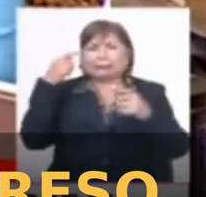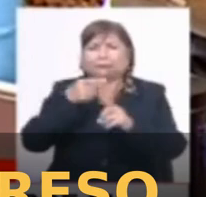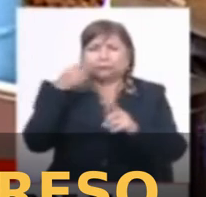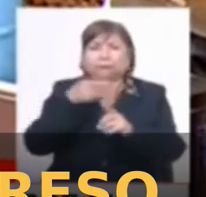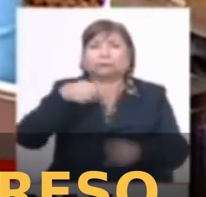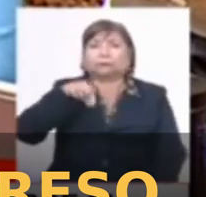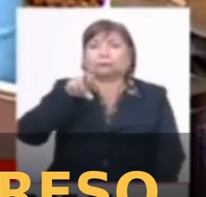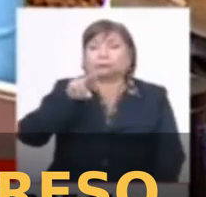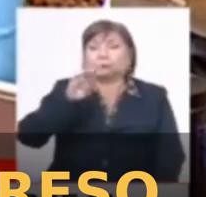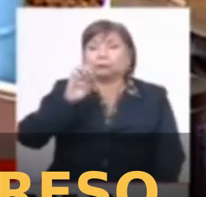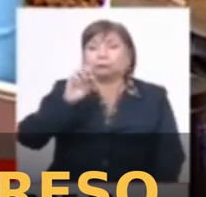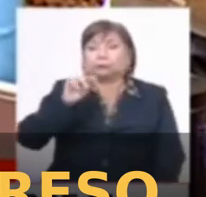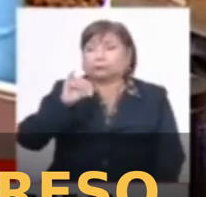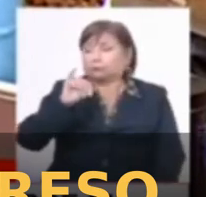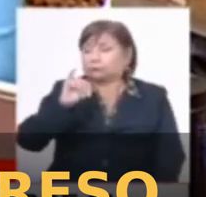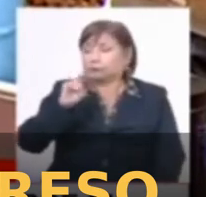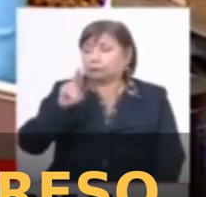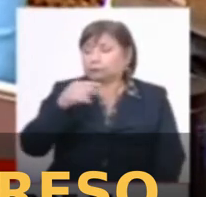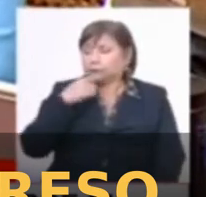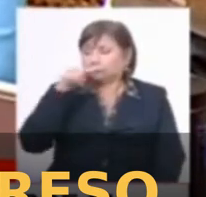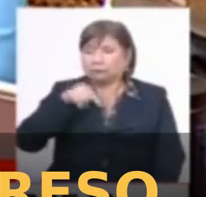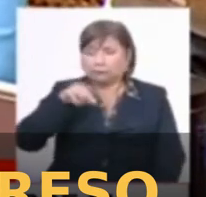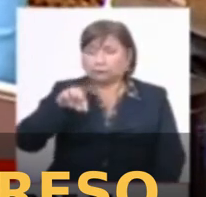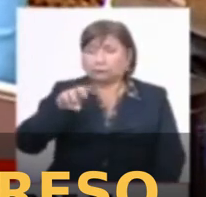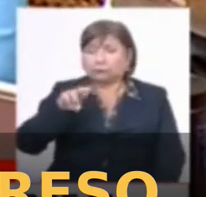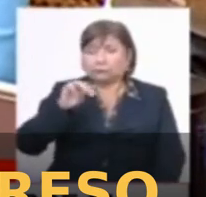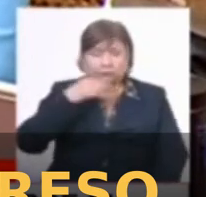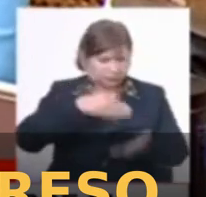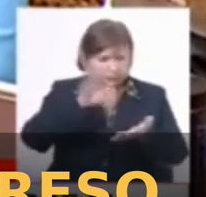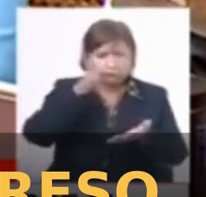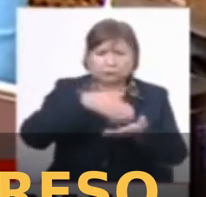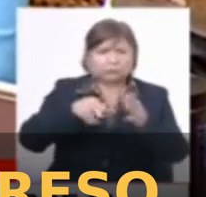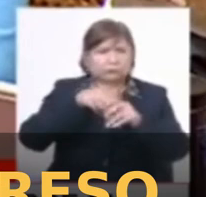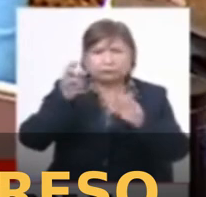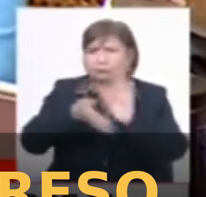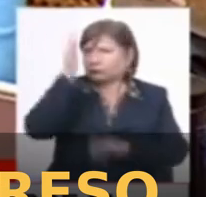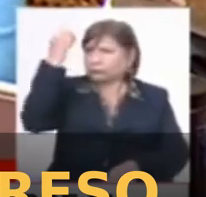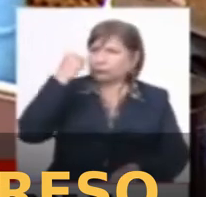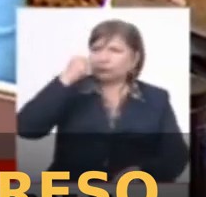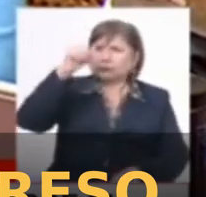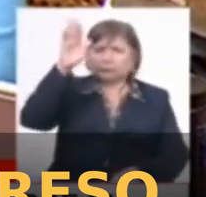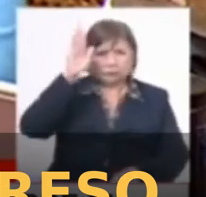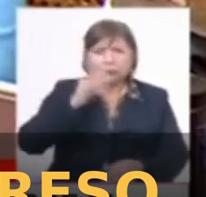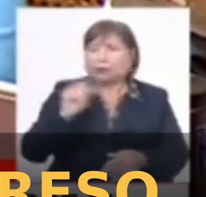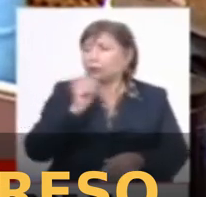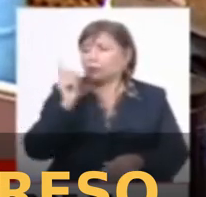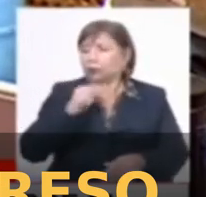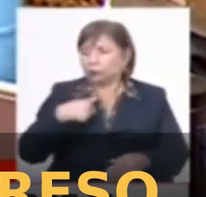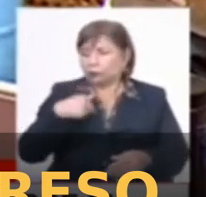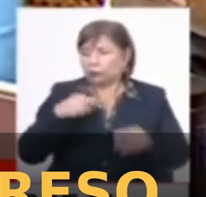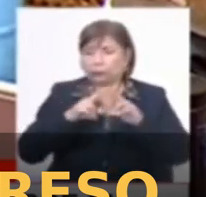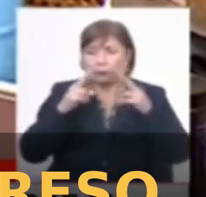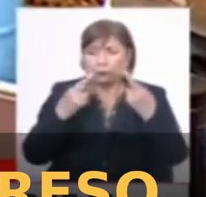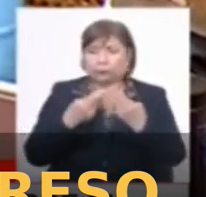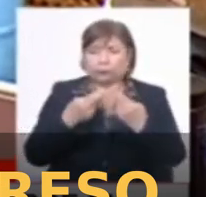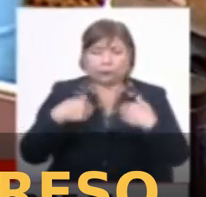premier también, señor presidente, porque el premier quería que él se vaya, que abandone el país. Yo lo acompañé a esa reunión cuando ya Bruno